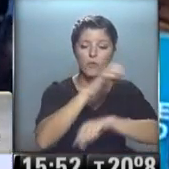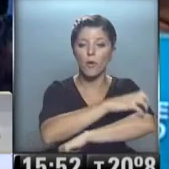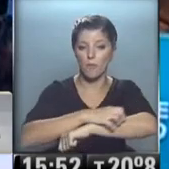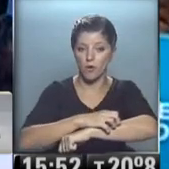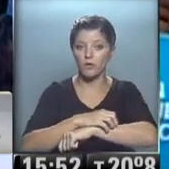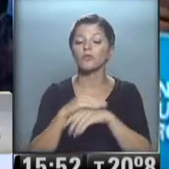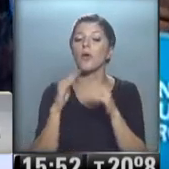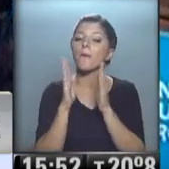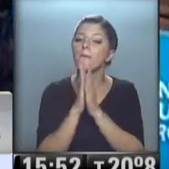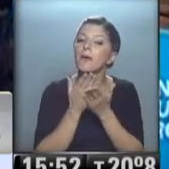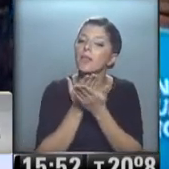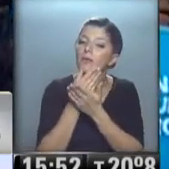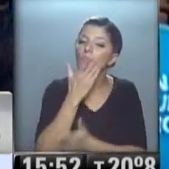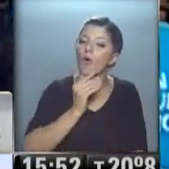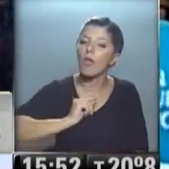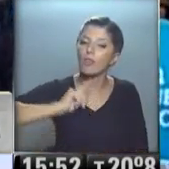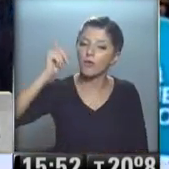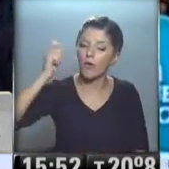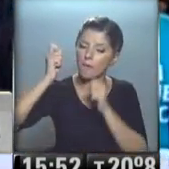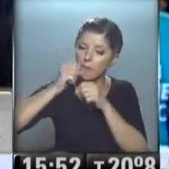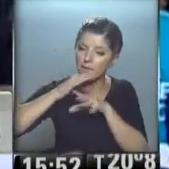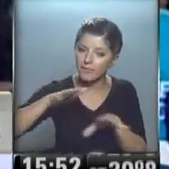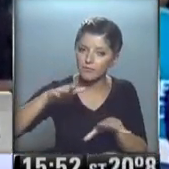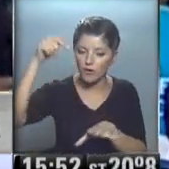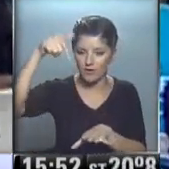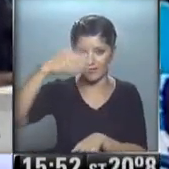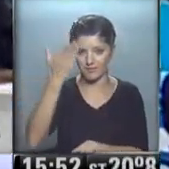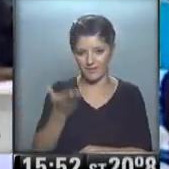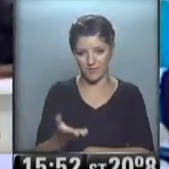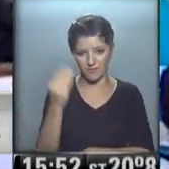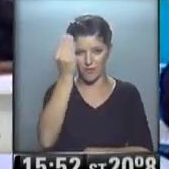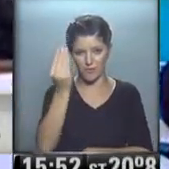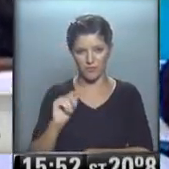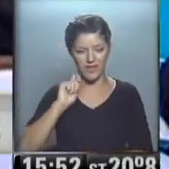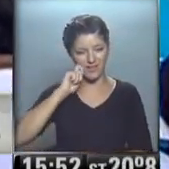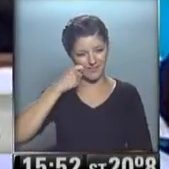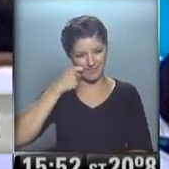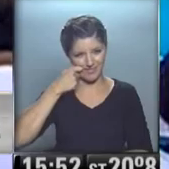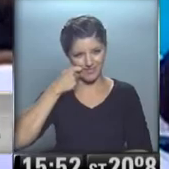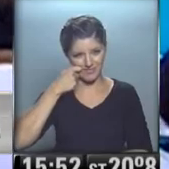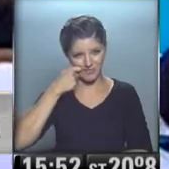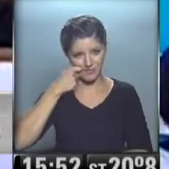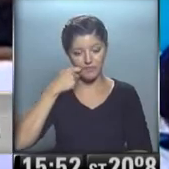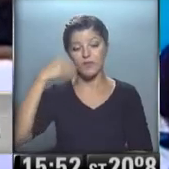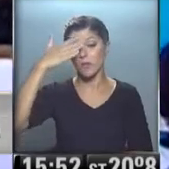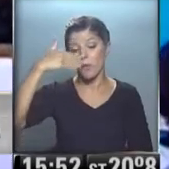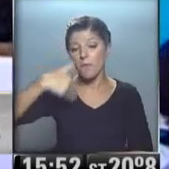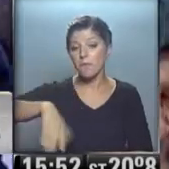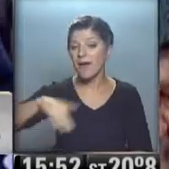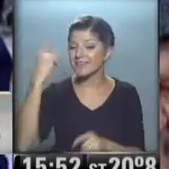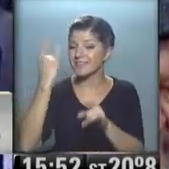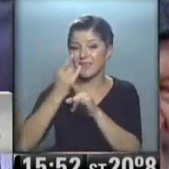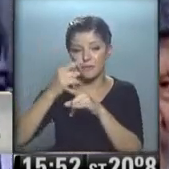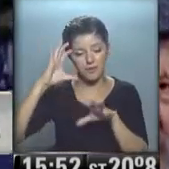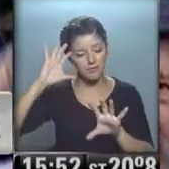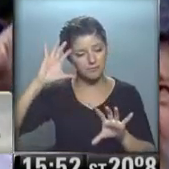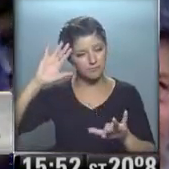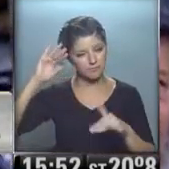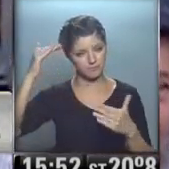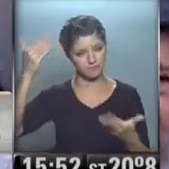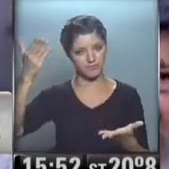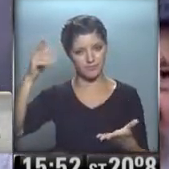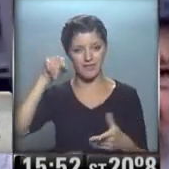Dios la bendición sobre esta escultura muy linda, ¿no? Y que vamos a hacer tener presente siempre que Él está